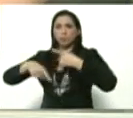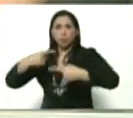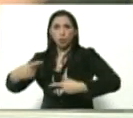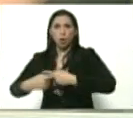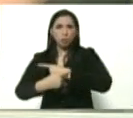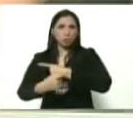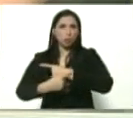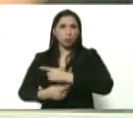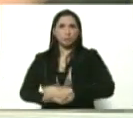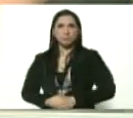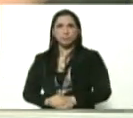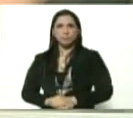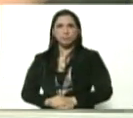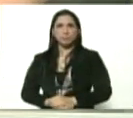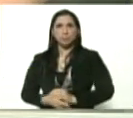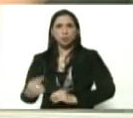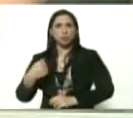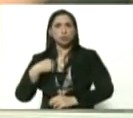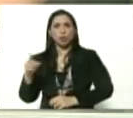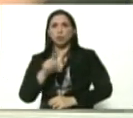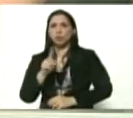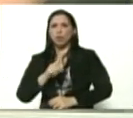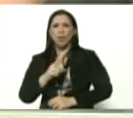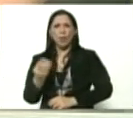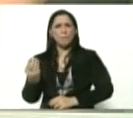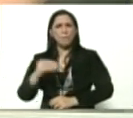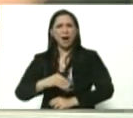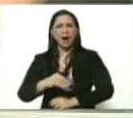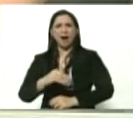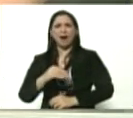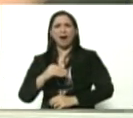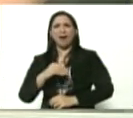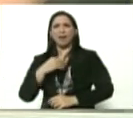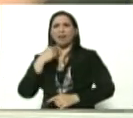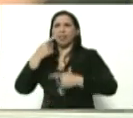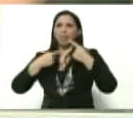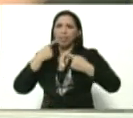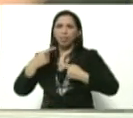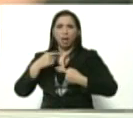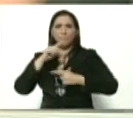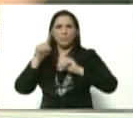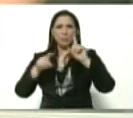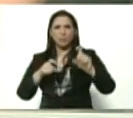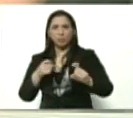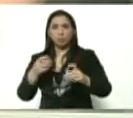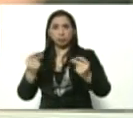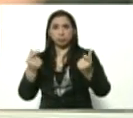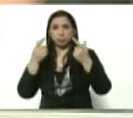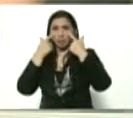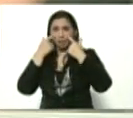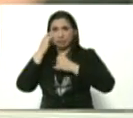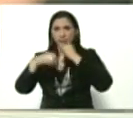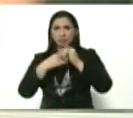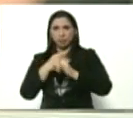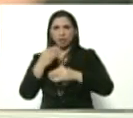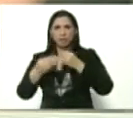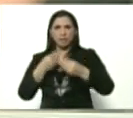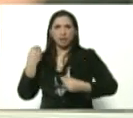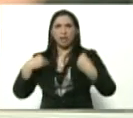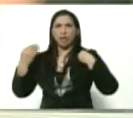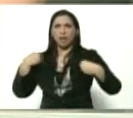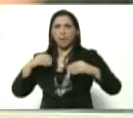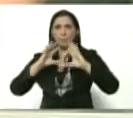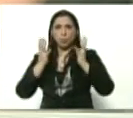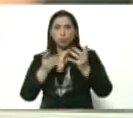horas. Yo no voy a dar más vueltas, pendientes de las preguntas internacionales que nos van a hacer del mundo.